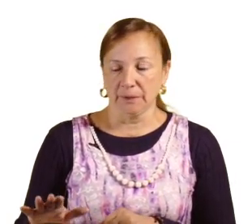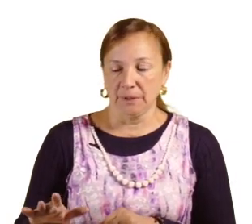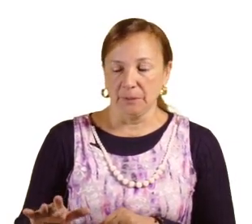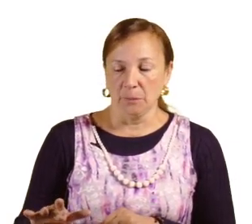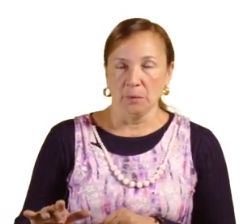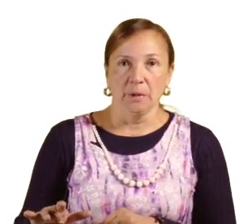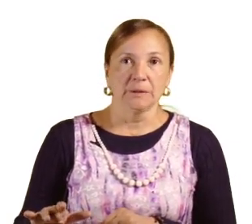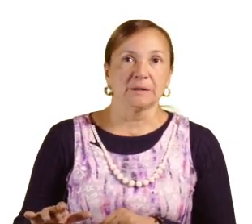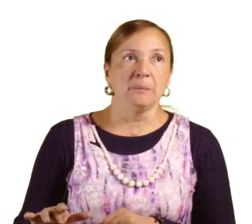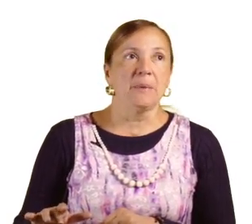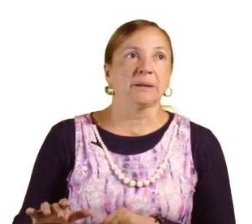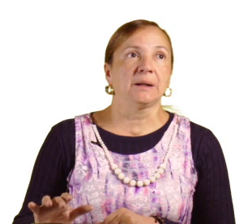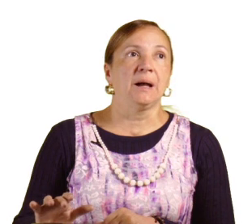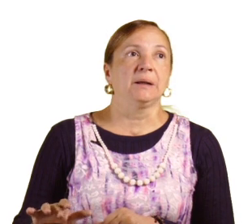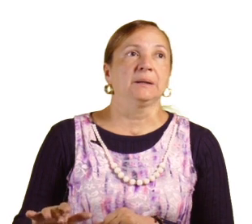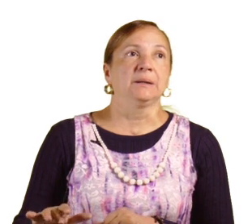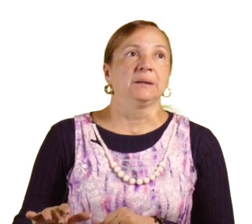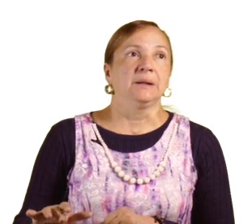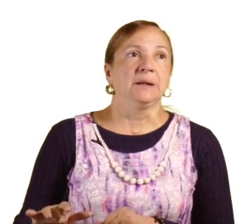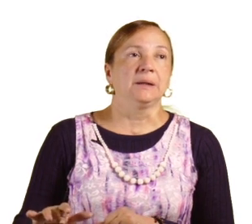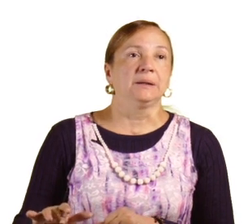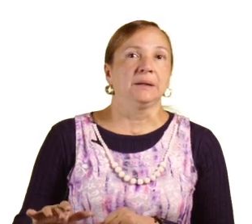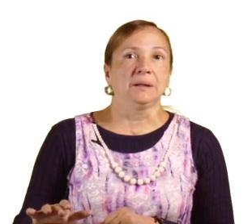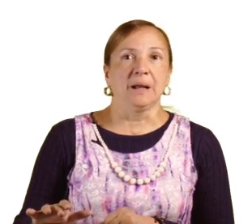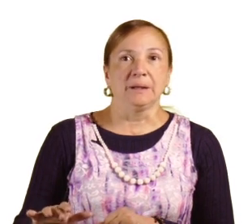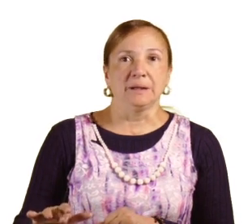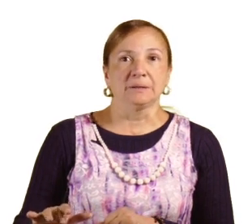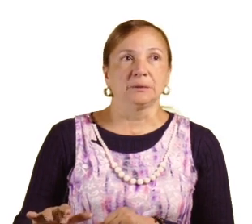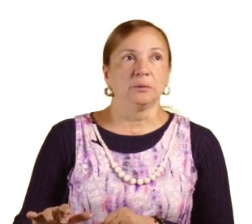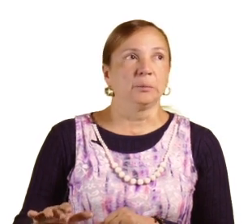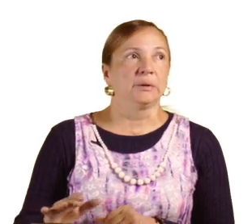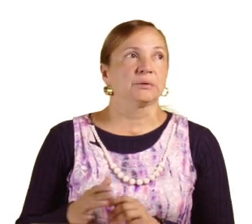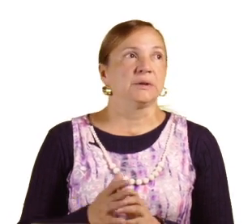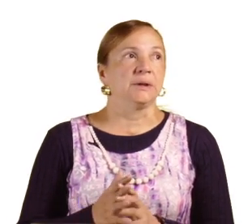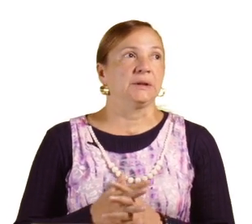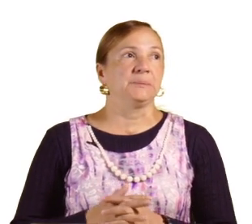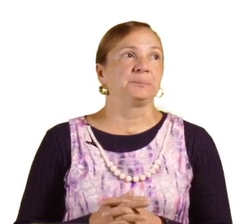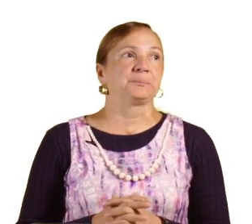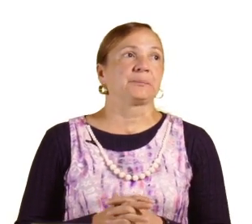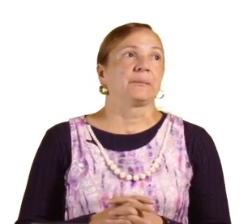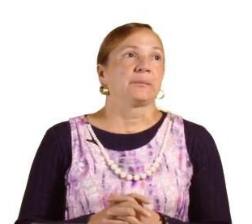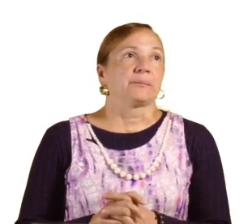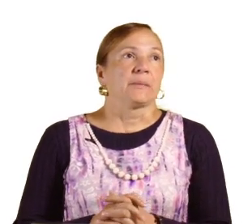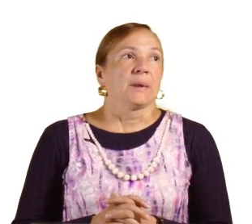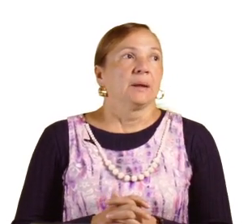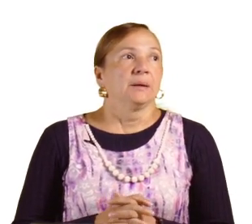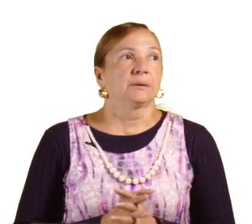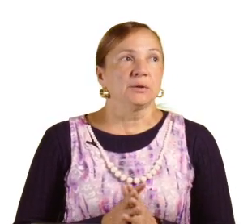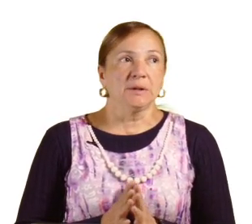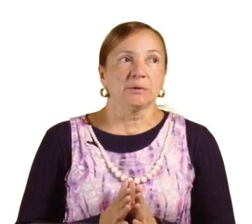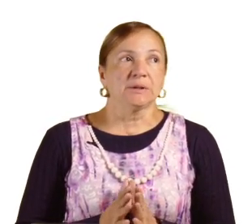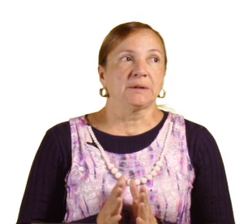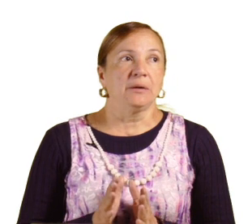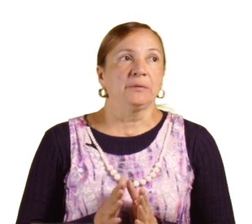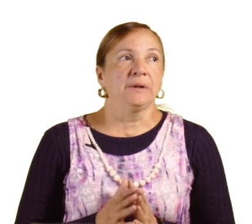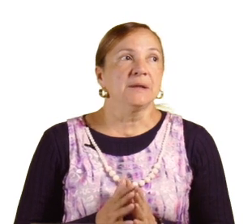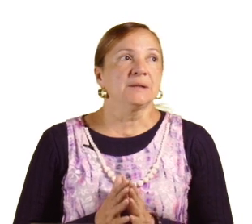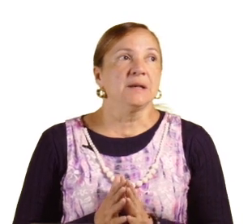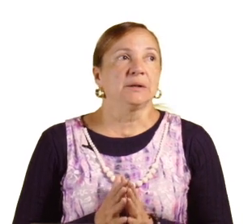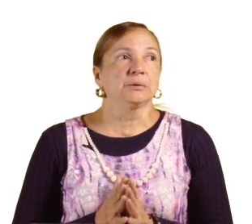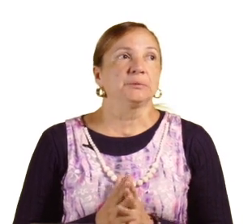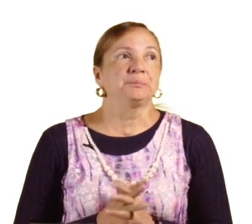de efectivo se enmarca en la NIC número 7. Entonces, los